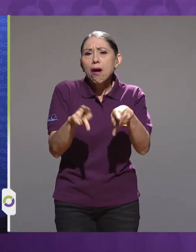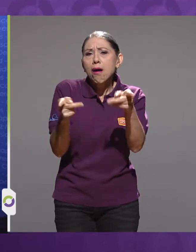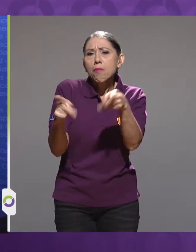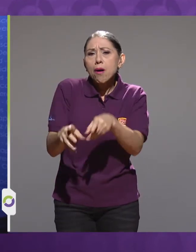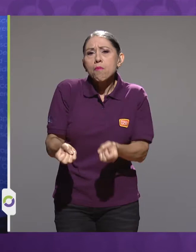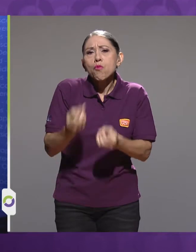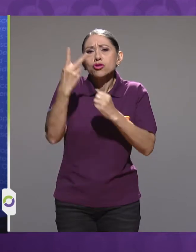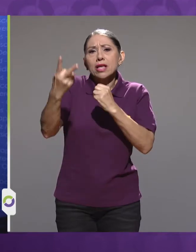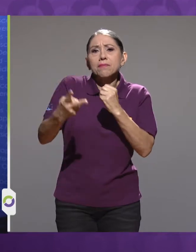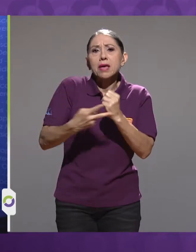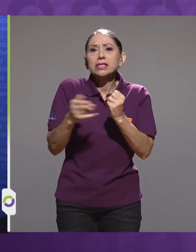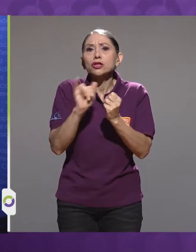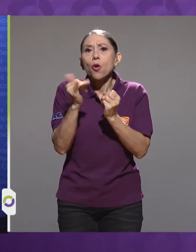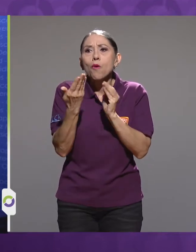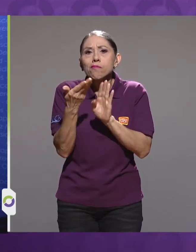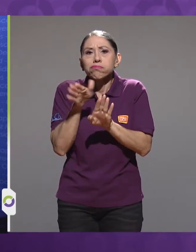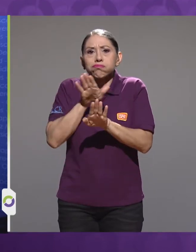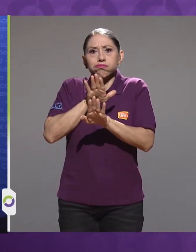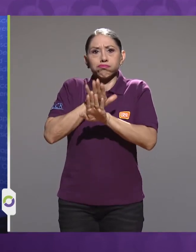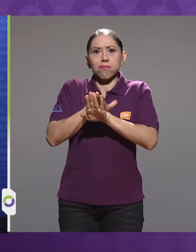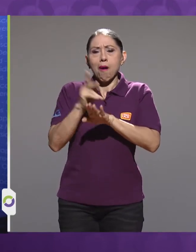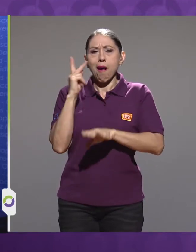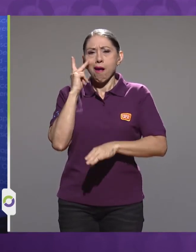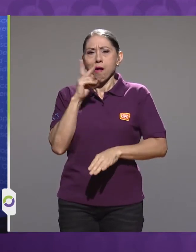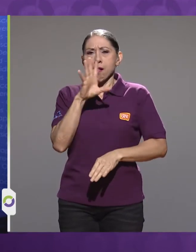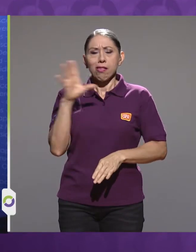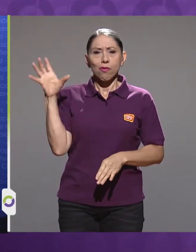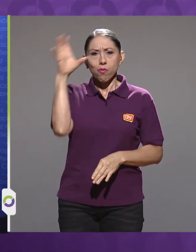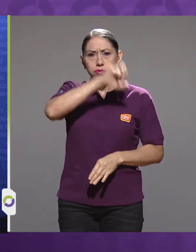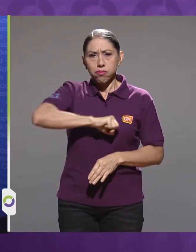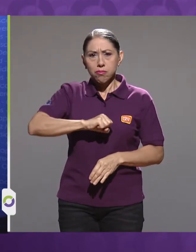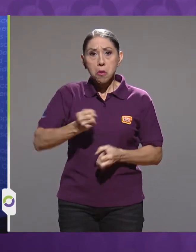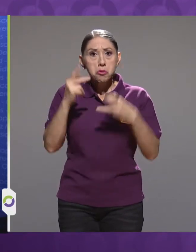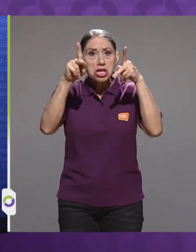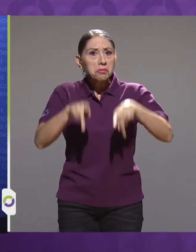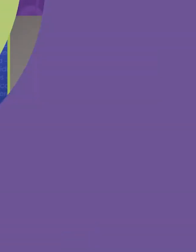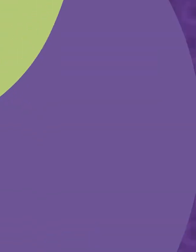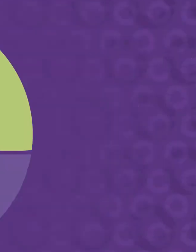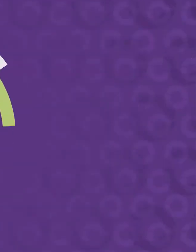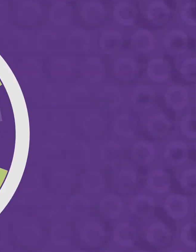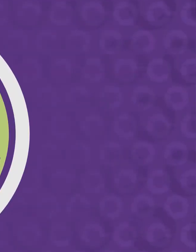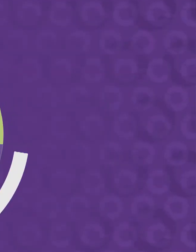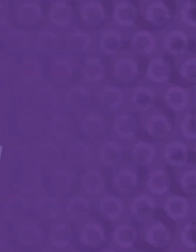muchas ocasiones de forma sutil y para muchas personas es difícil de identificar.